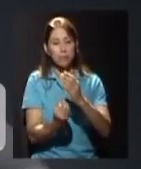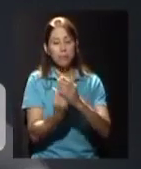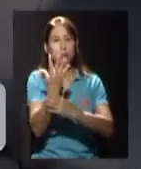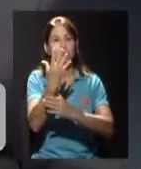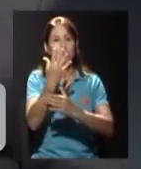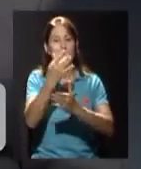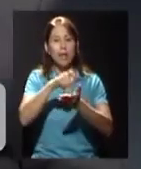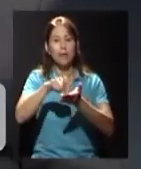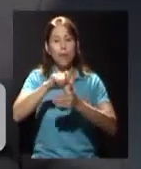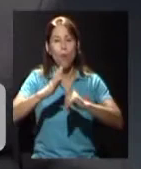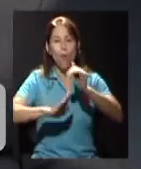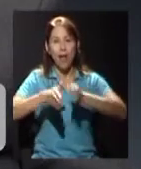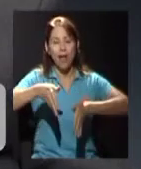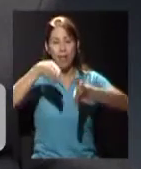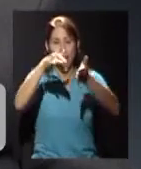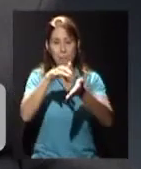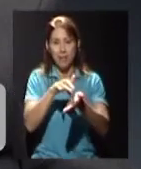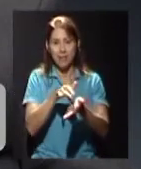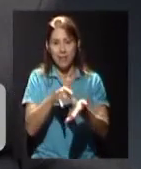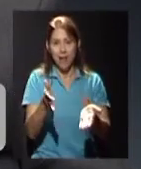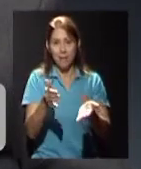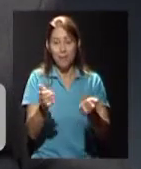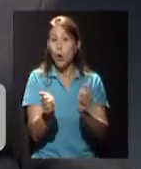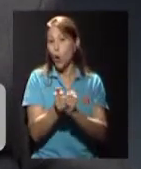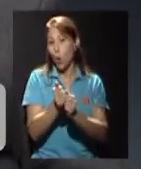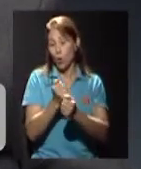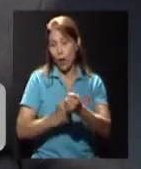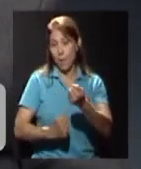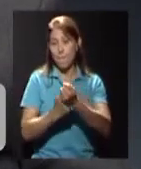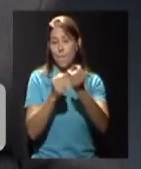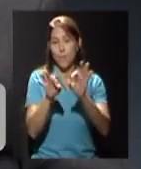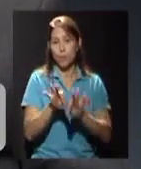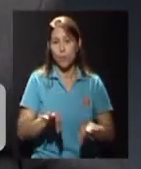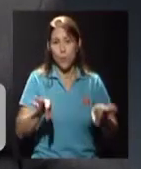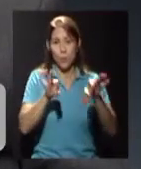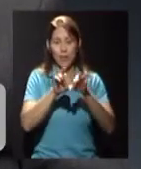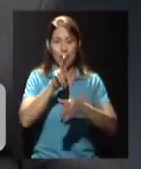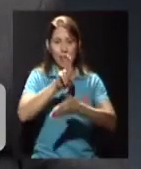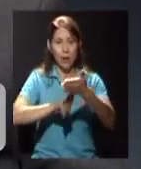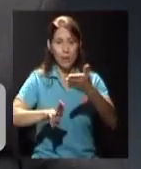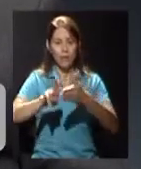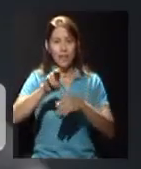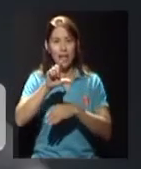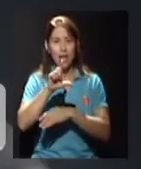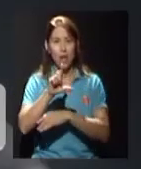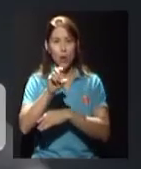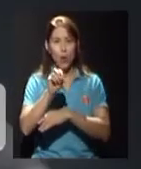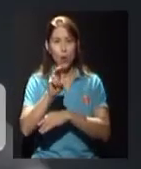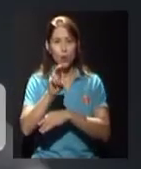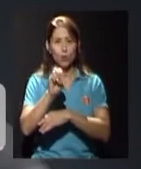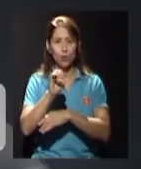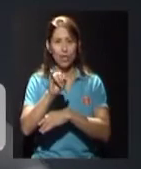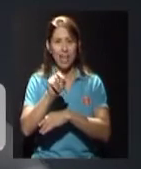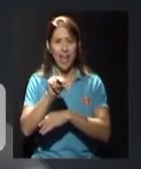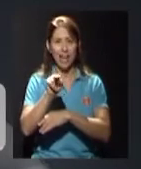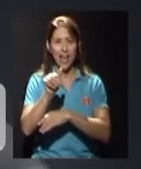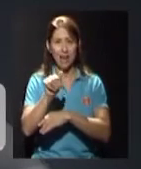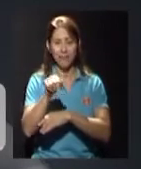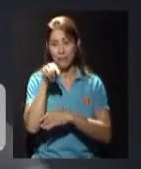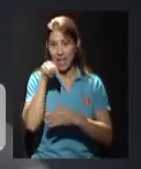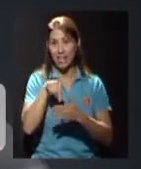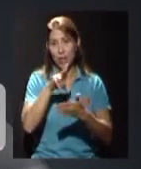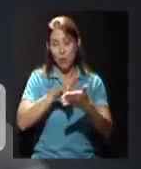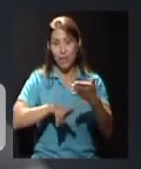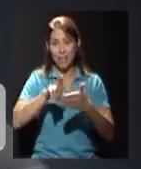por cierto con un apoyo muy importante de la universidad de luisiana esta universidad siempre